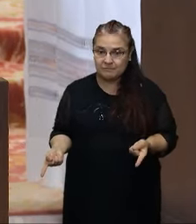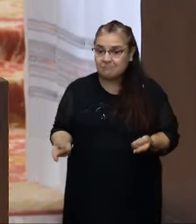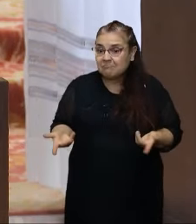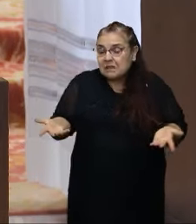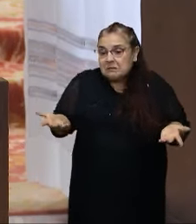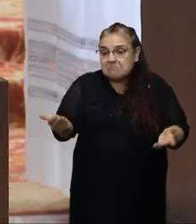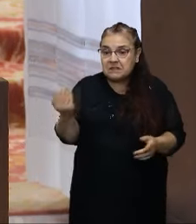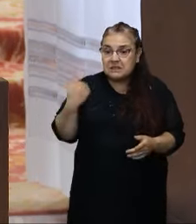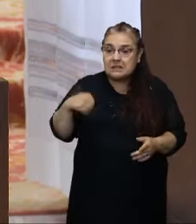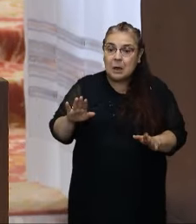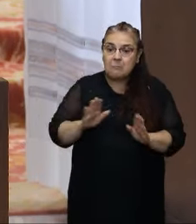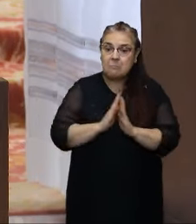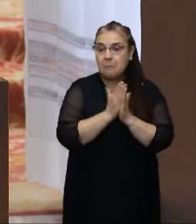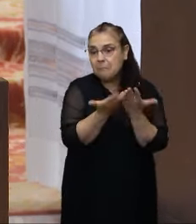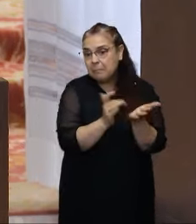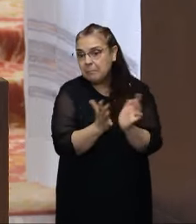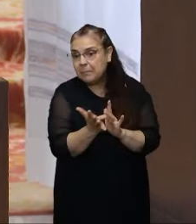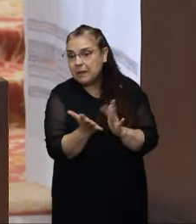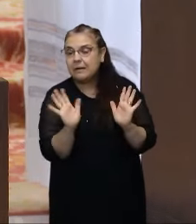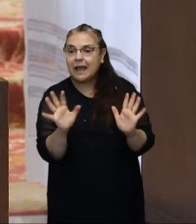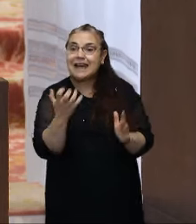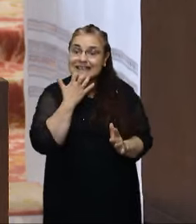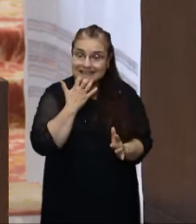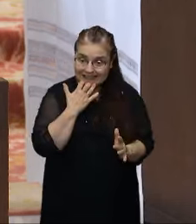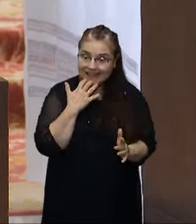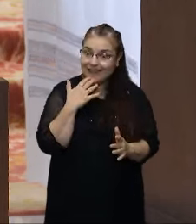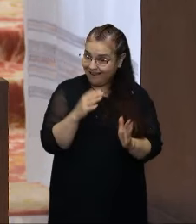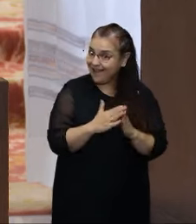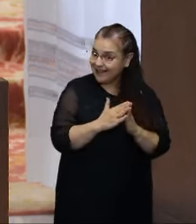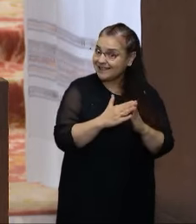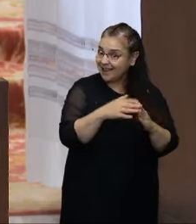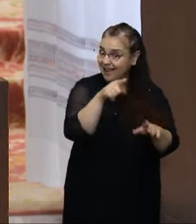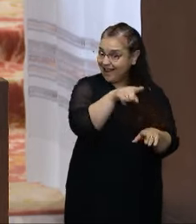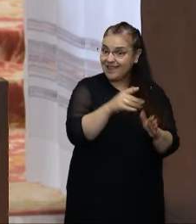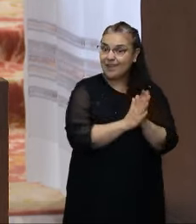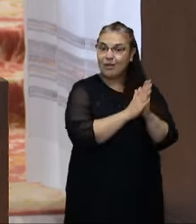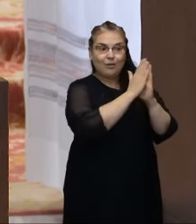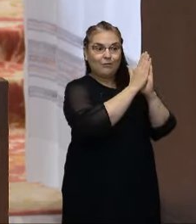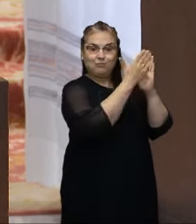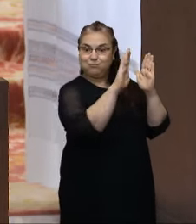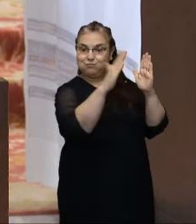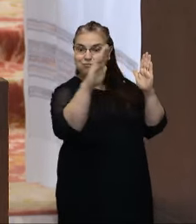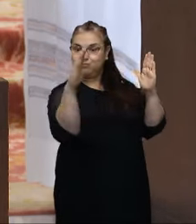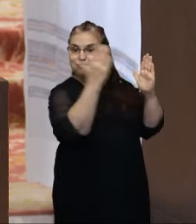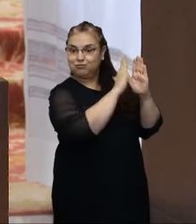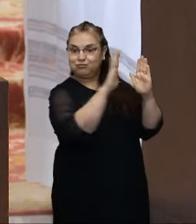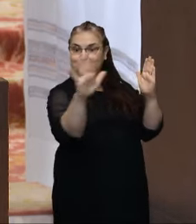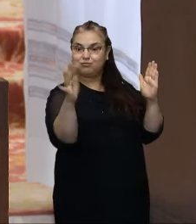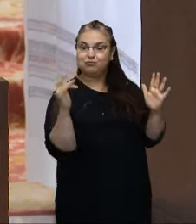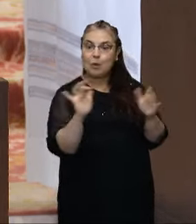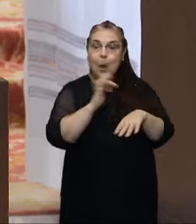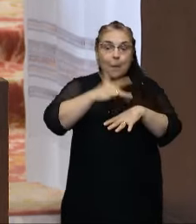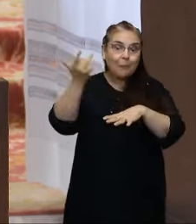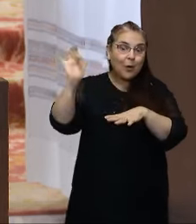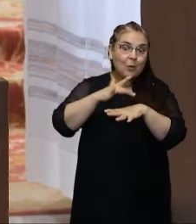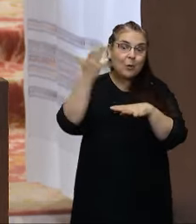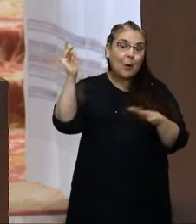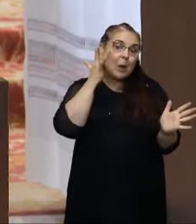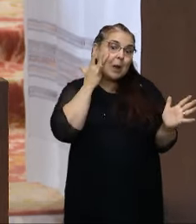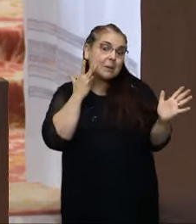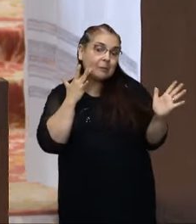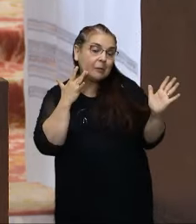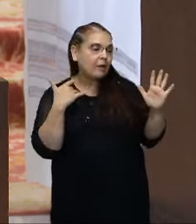cuando vemos la Biblia, quizá si la tenemos en casa, allí en una estantería, la limpiamos el polvo, eso sí, pero nada